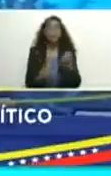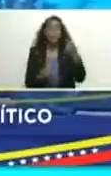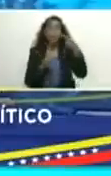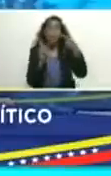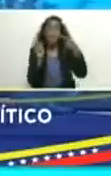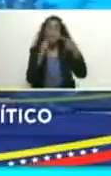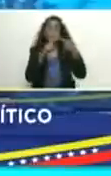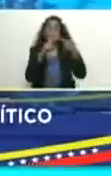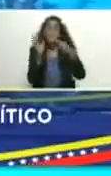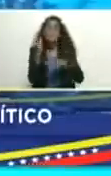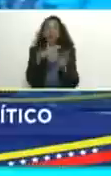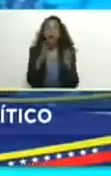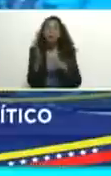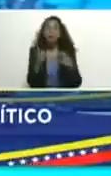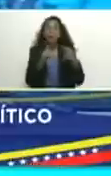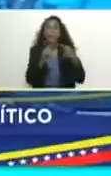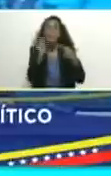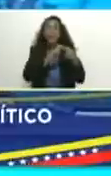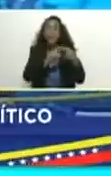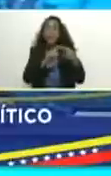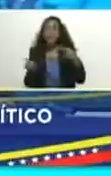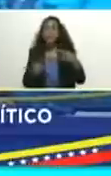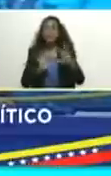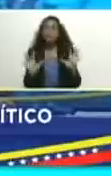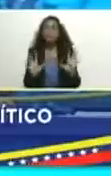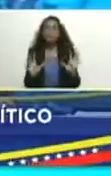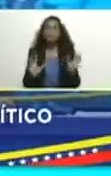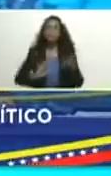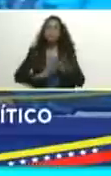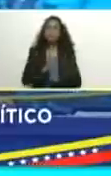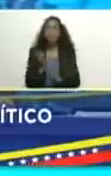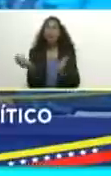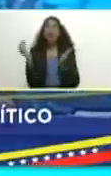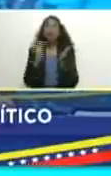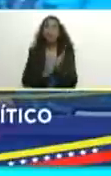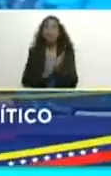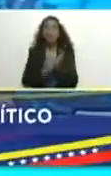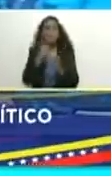hasta que pudimos ir articulando, y hoy han retomado la guerra eléctrica.